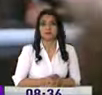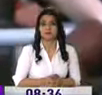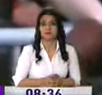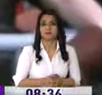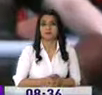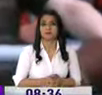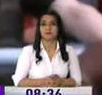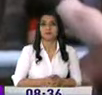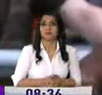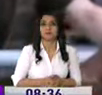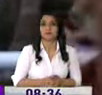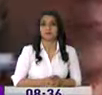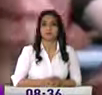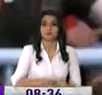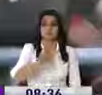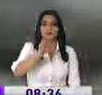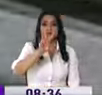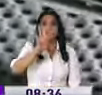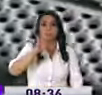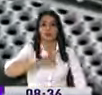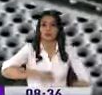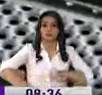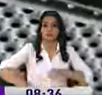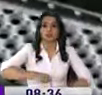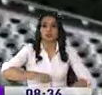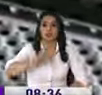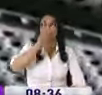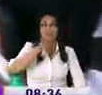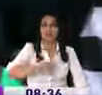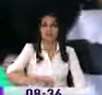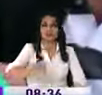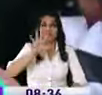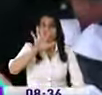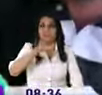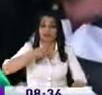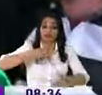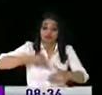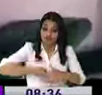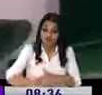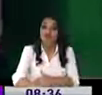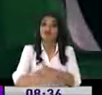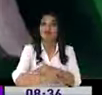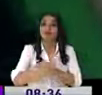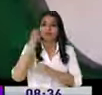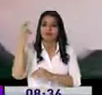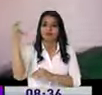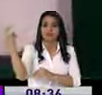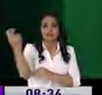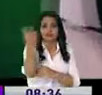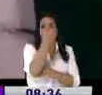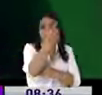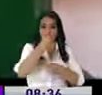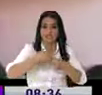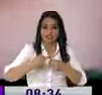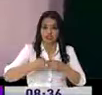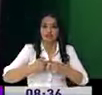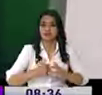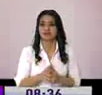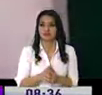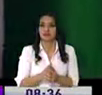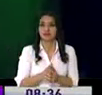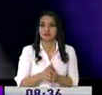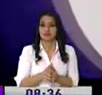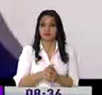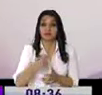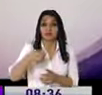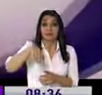Era la tarde del 24 de mayo de 2005 que se inauguraba simbólicamente el teleférico de Quito, el mismo que a partir del 1